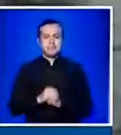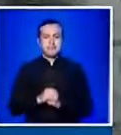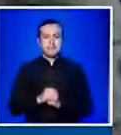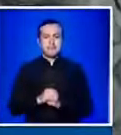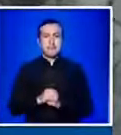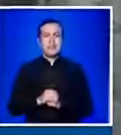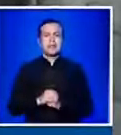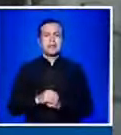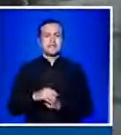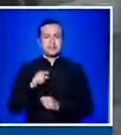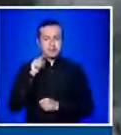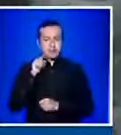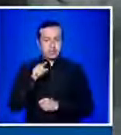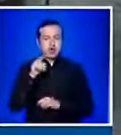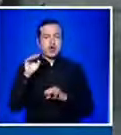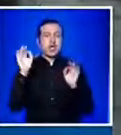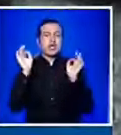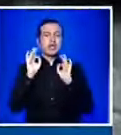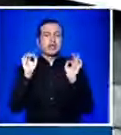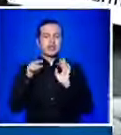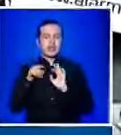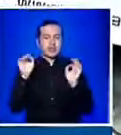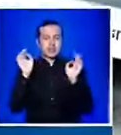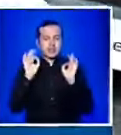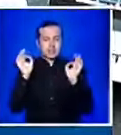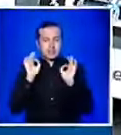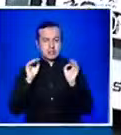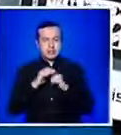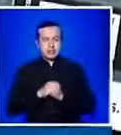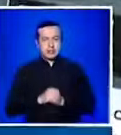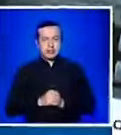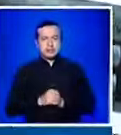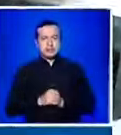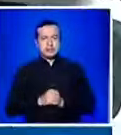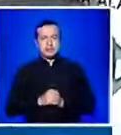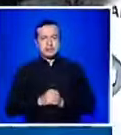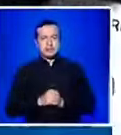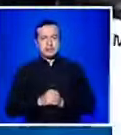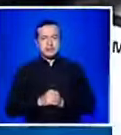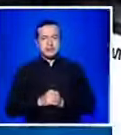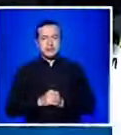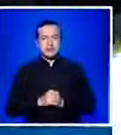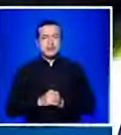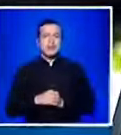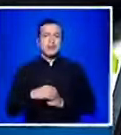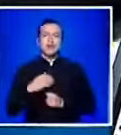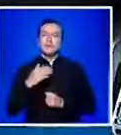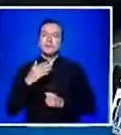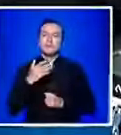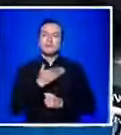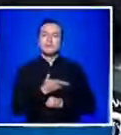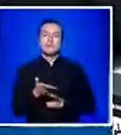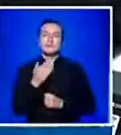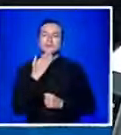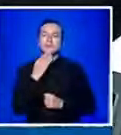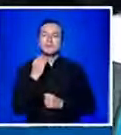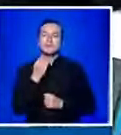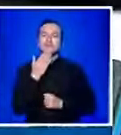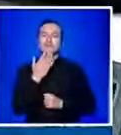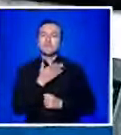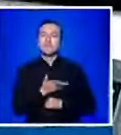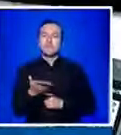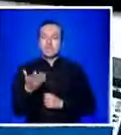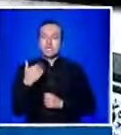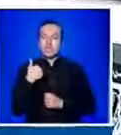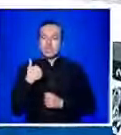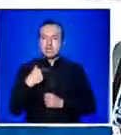un dispositivo electrónico que está hecho, pensado como... Para su mayor funcionamiento, este dispositivo cuenta